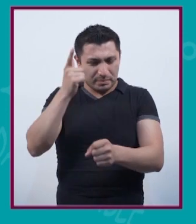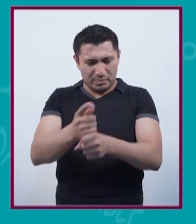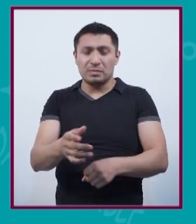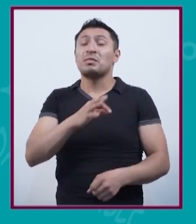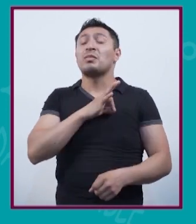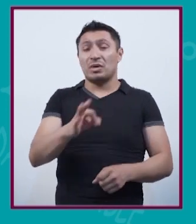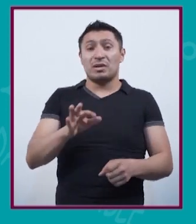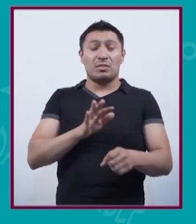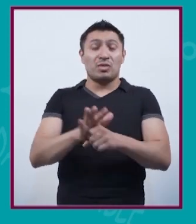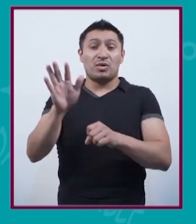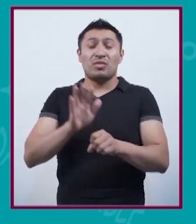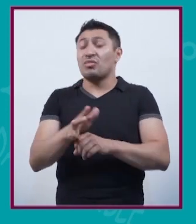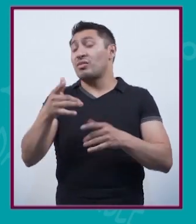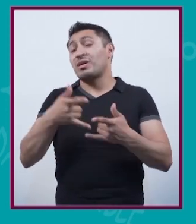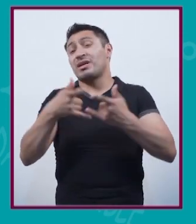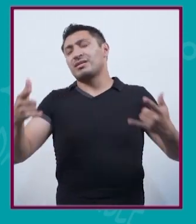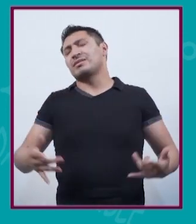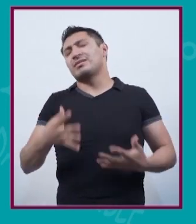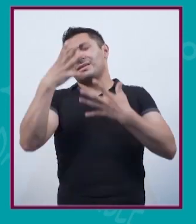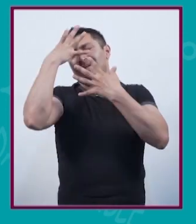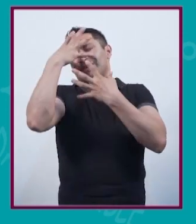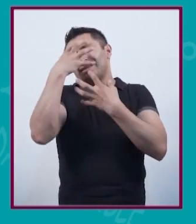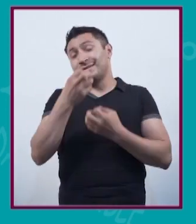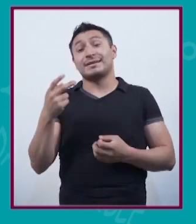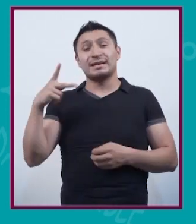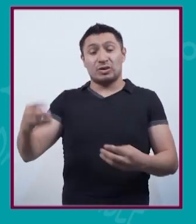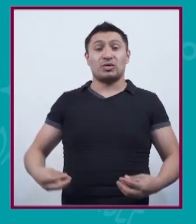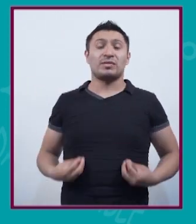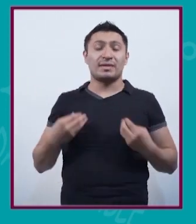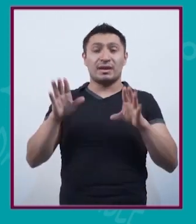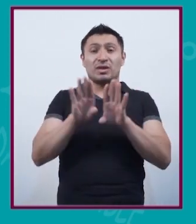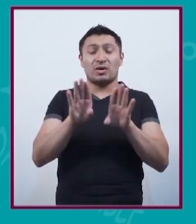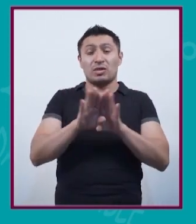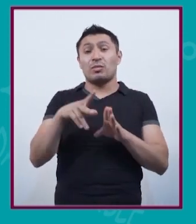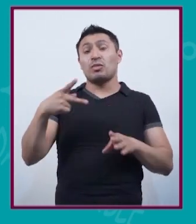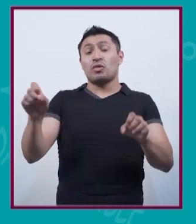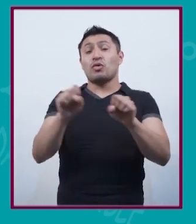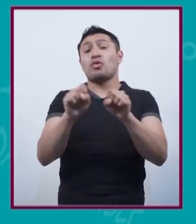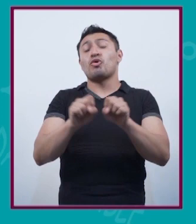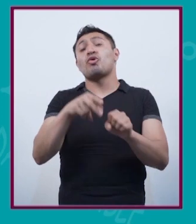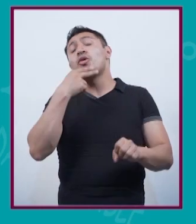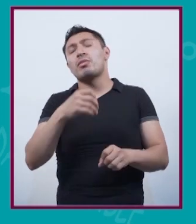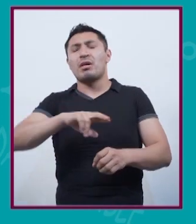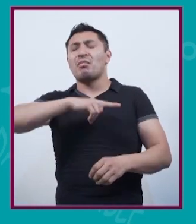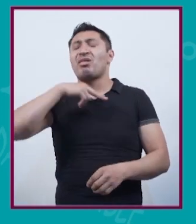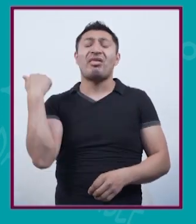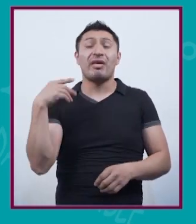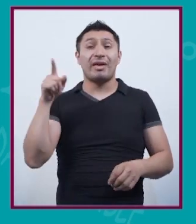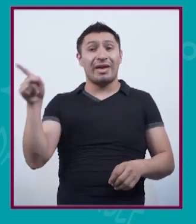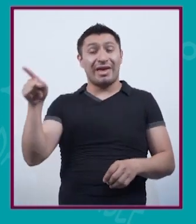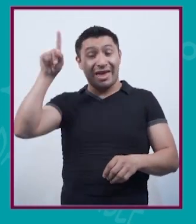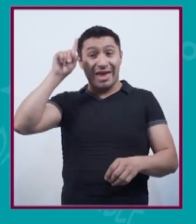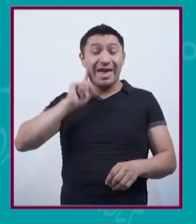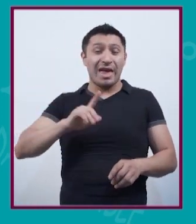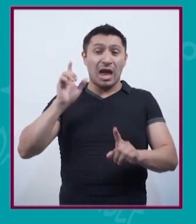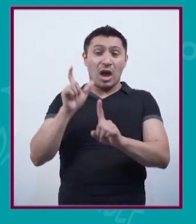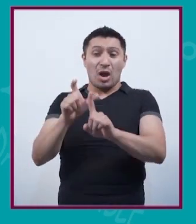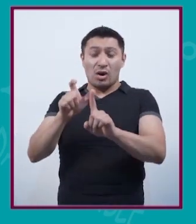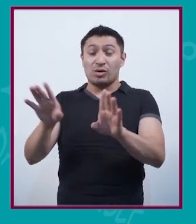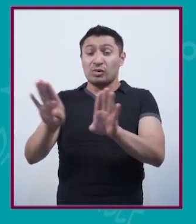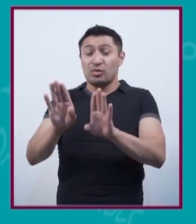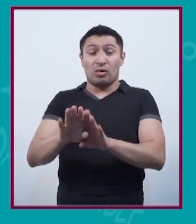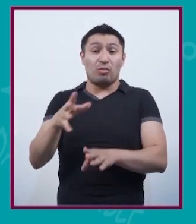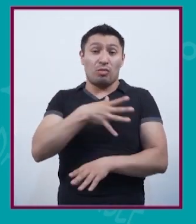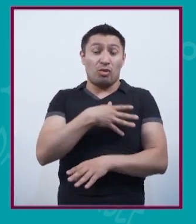en su poesía es posible detectar las profundas huellas de los sucesos trágicos que marcaron su vida, como el suicidio de